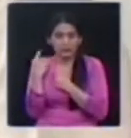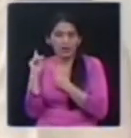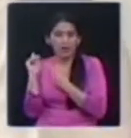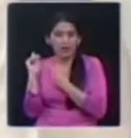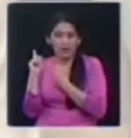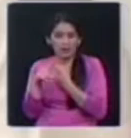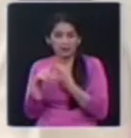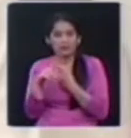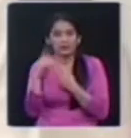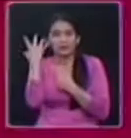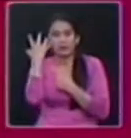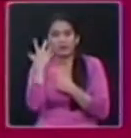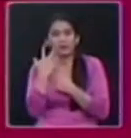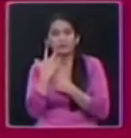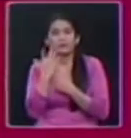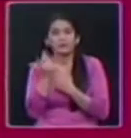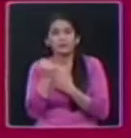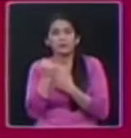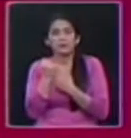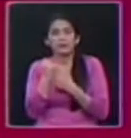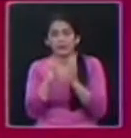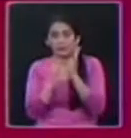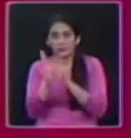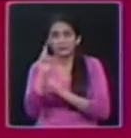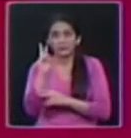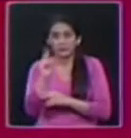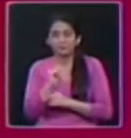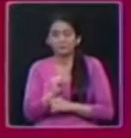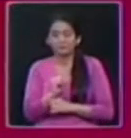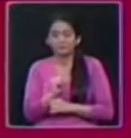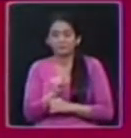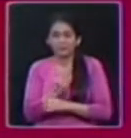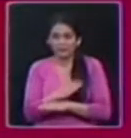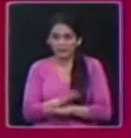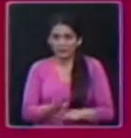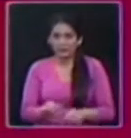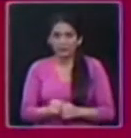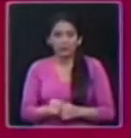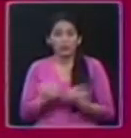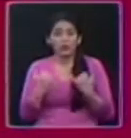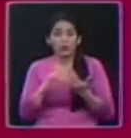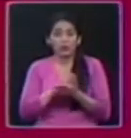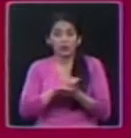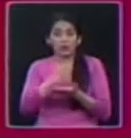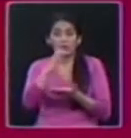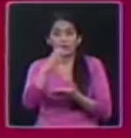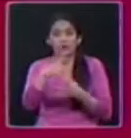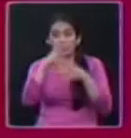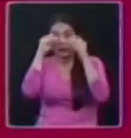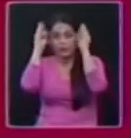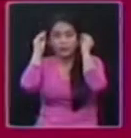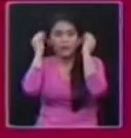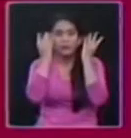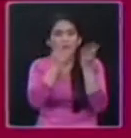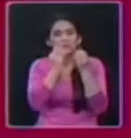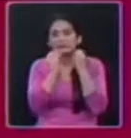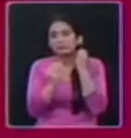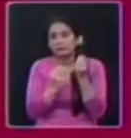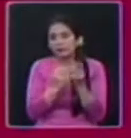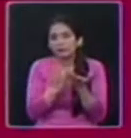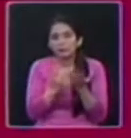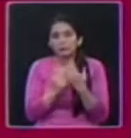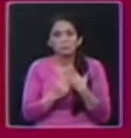2 de abril. Esta es una de las actividades que estamos ejecutando en uno de los colegios en Riobamba. Y la idea es